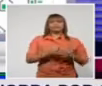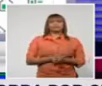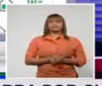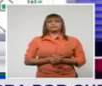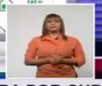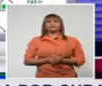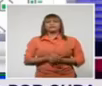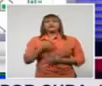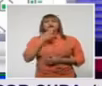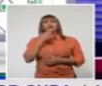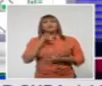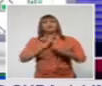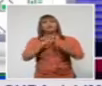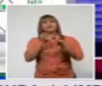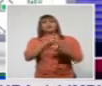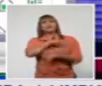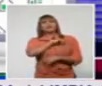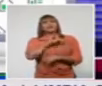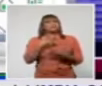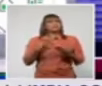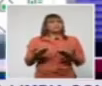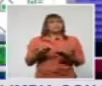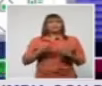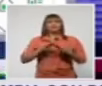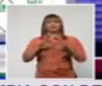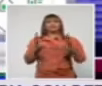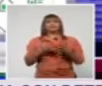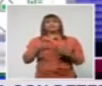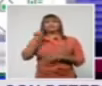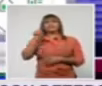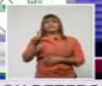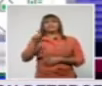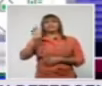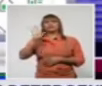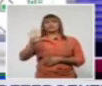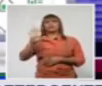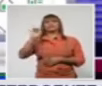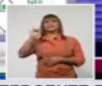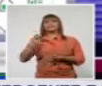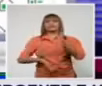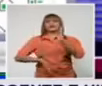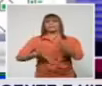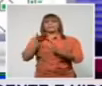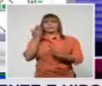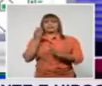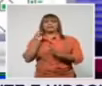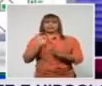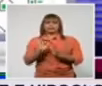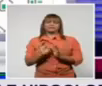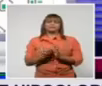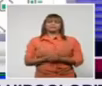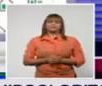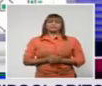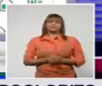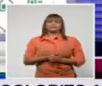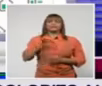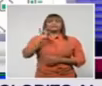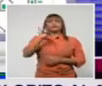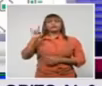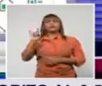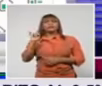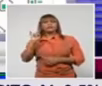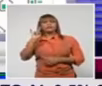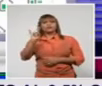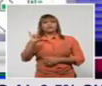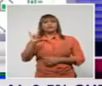noticia de la jornada de ayer es que se dio un total de 156 altas clínicas, 99 de ellas solo de